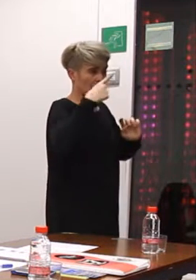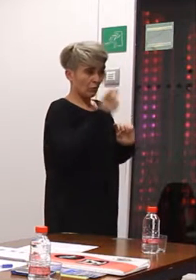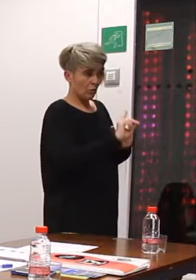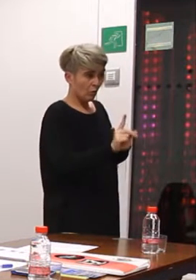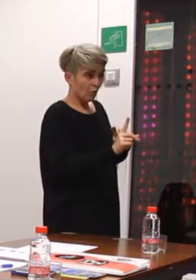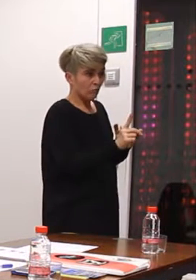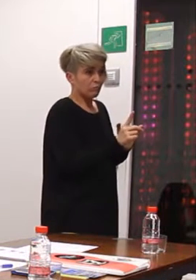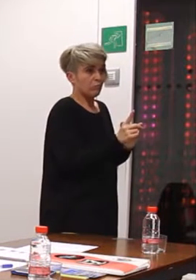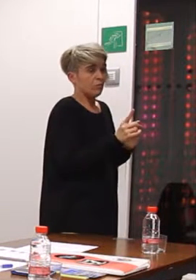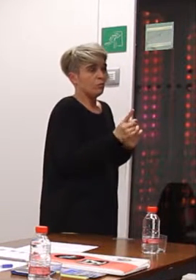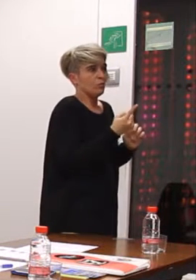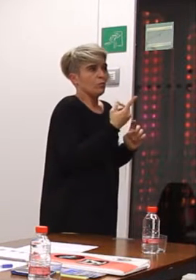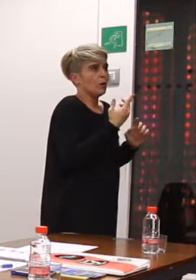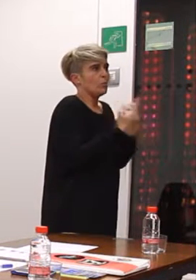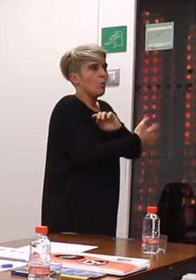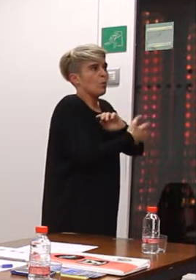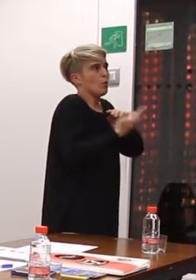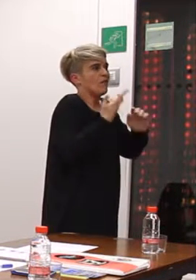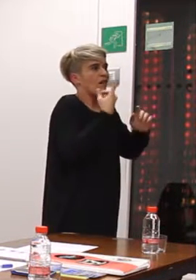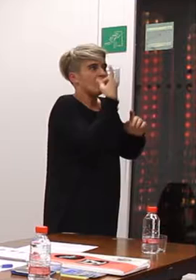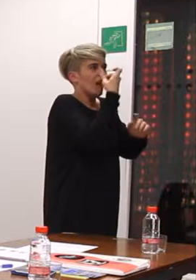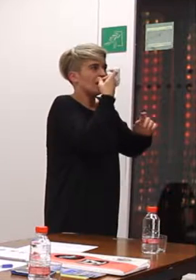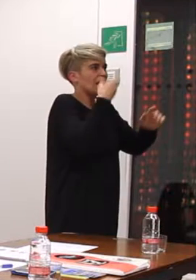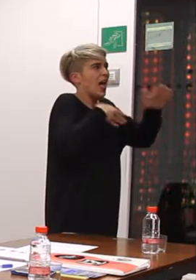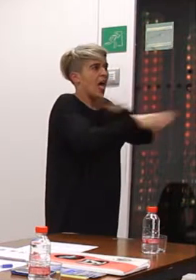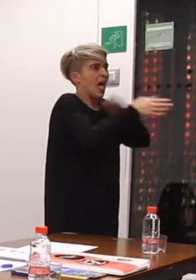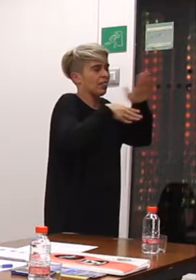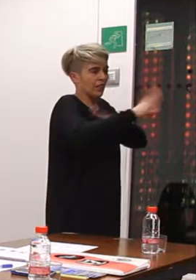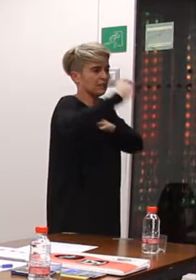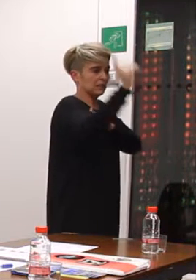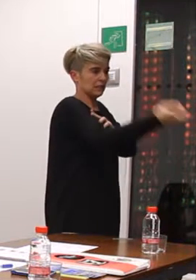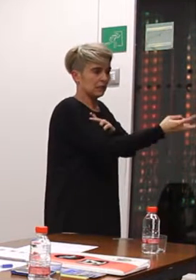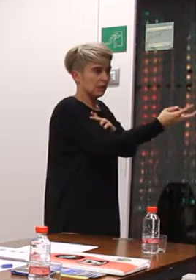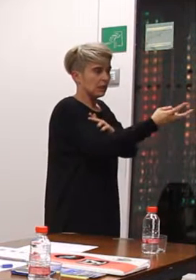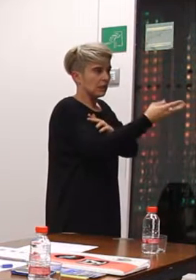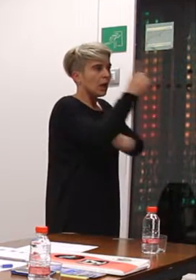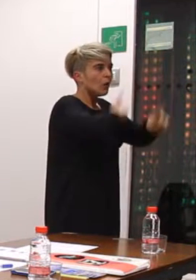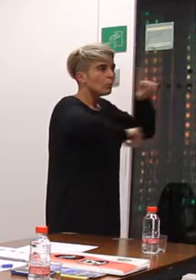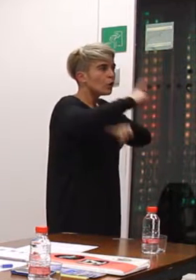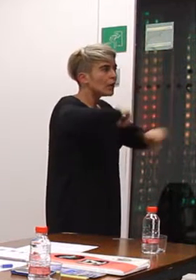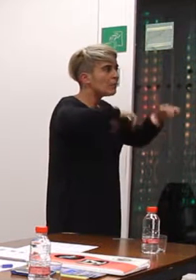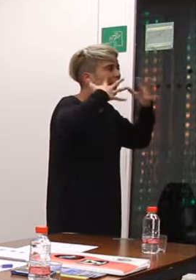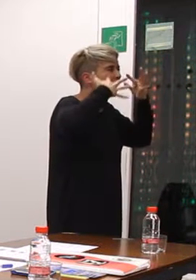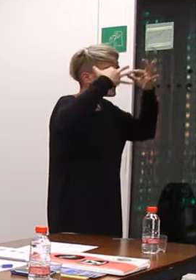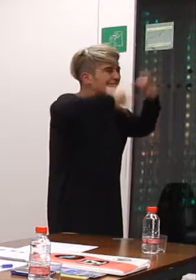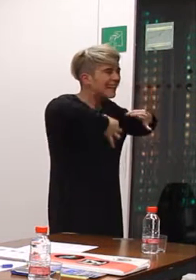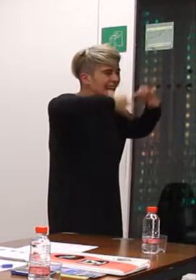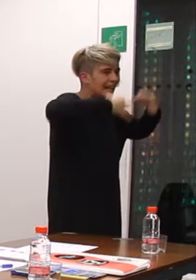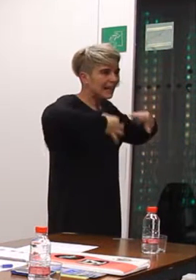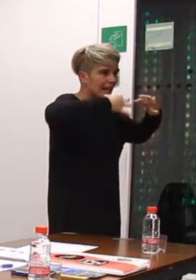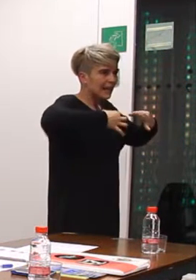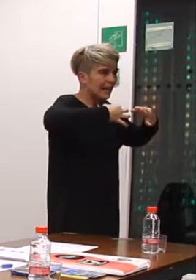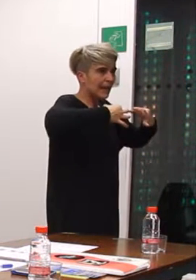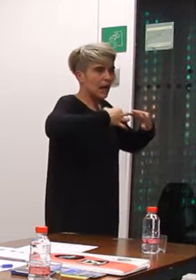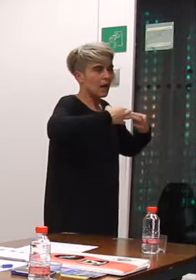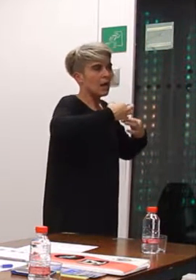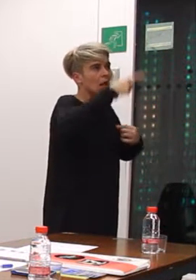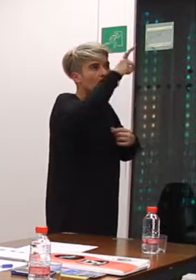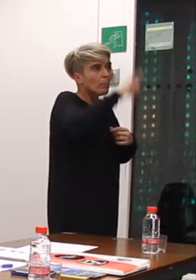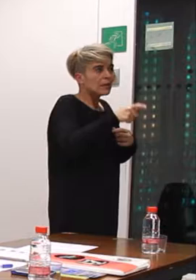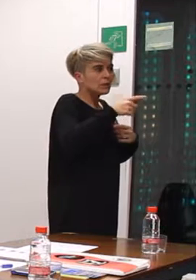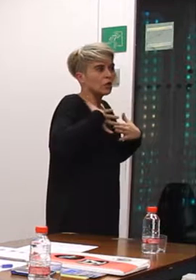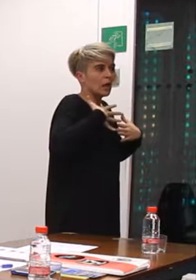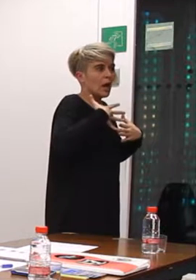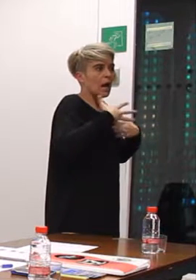la falta de acceso a la energía. El problema real de las personas que no tienen acceso a la energía no es